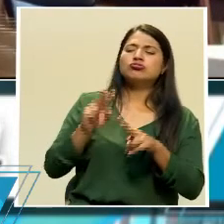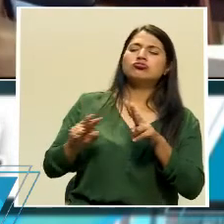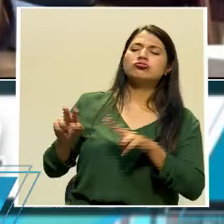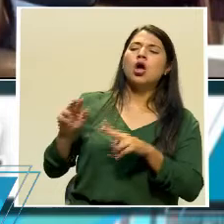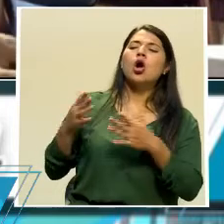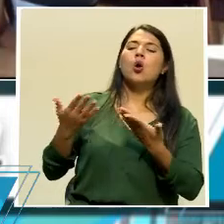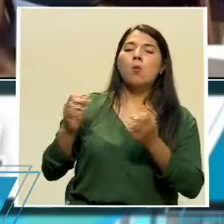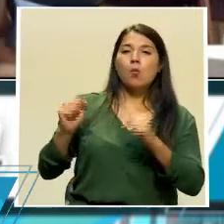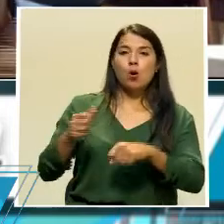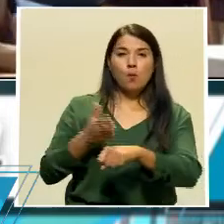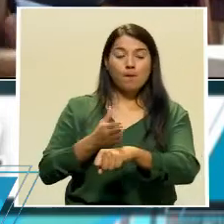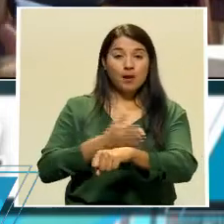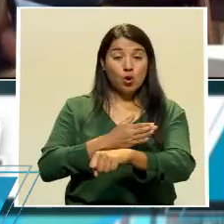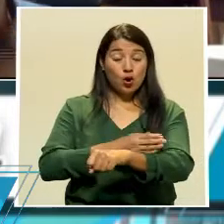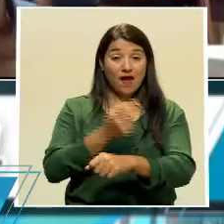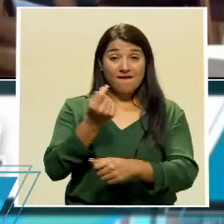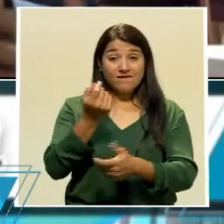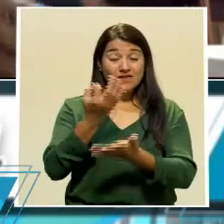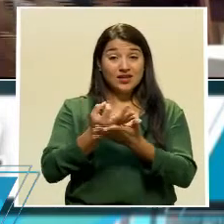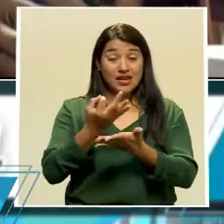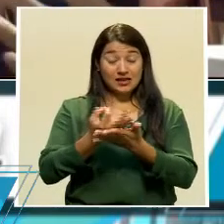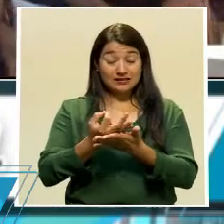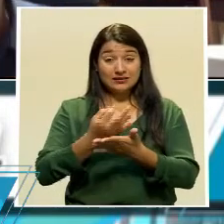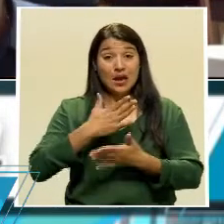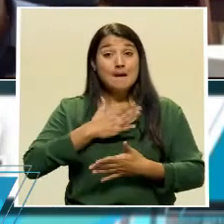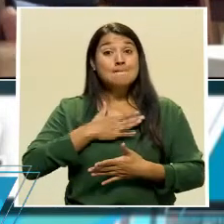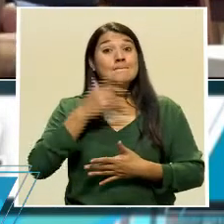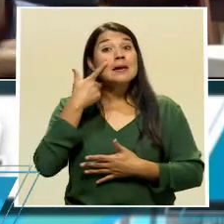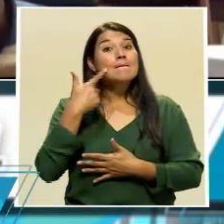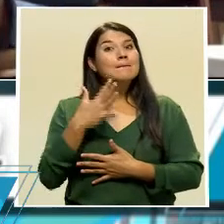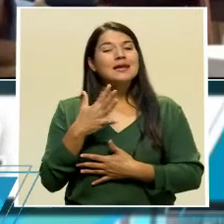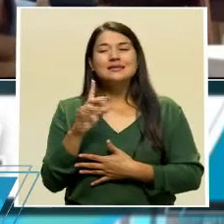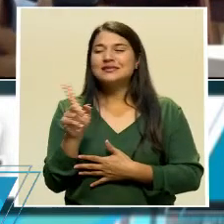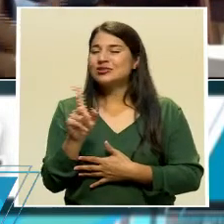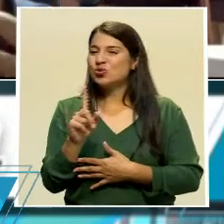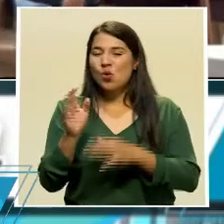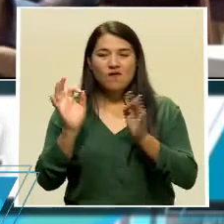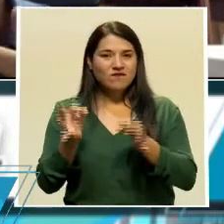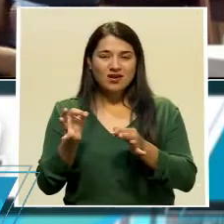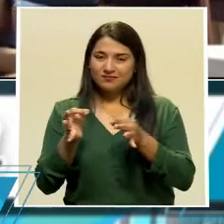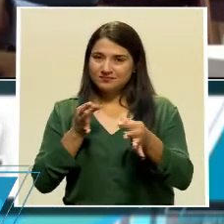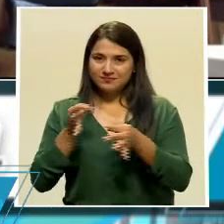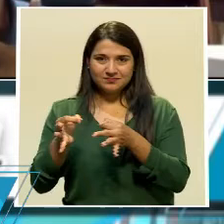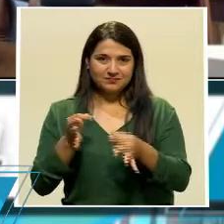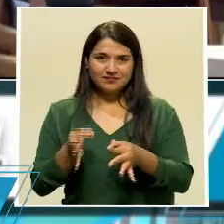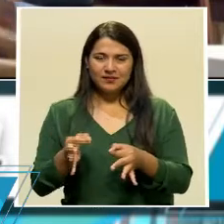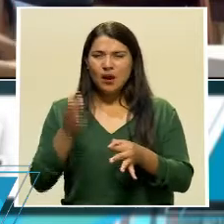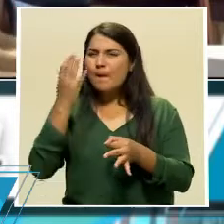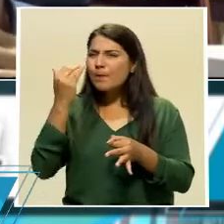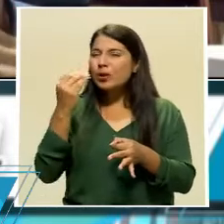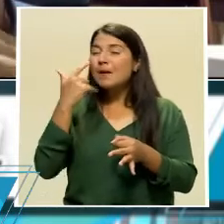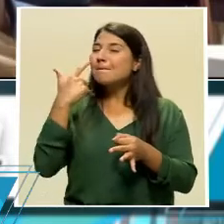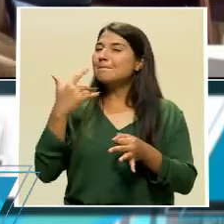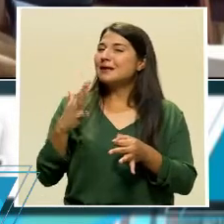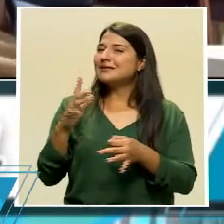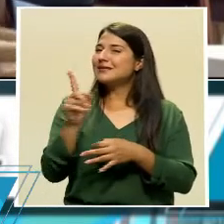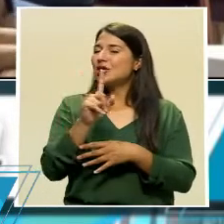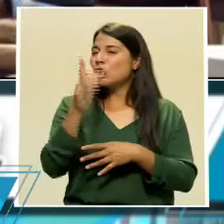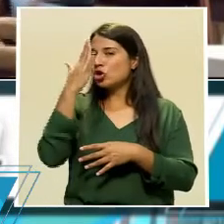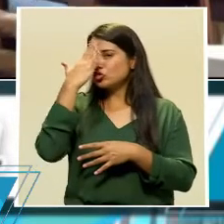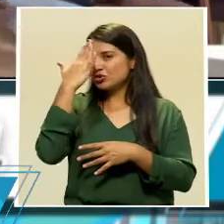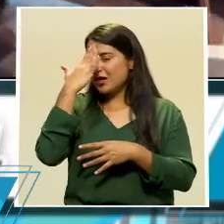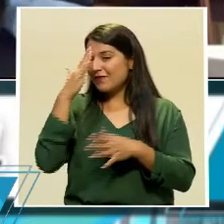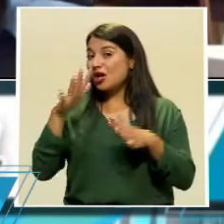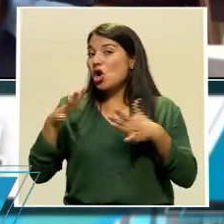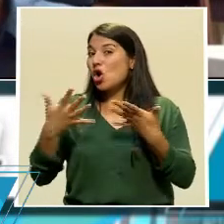no está, digamos, me parece bien formulada, porque creo que no se están conociendo los impactos que esto puede tener.